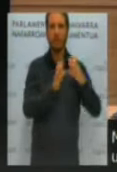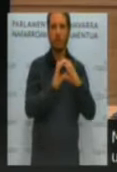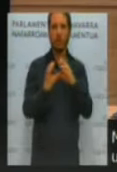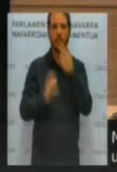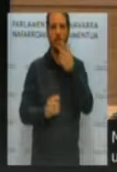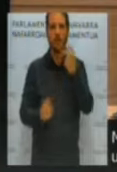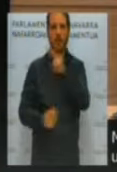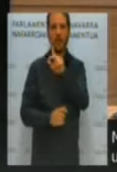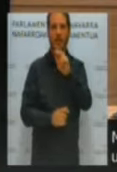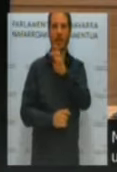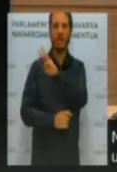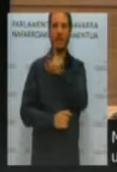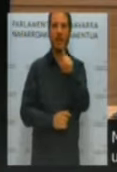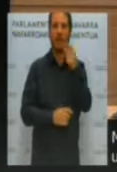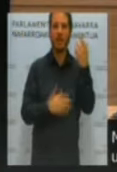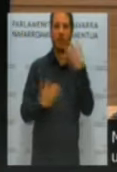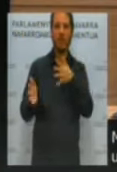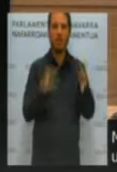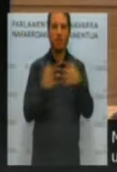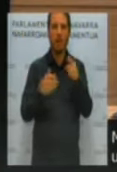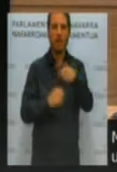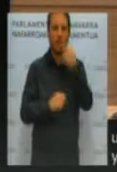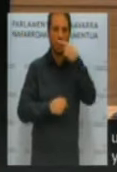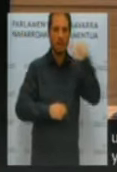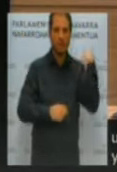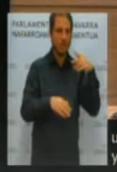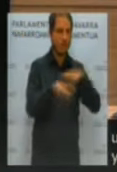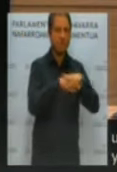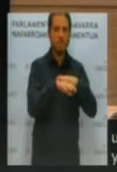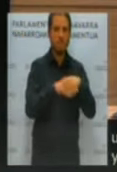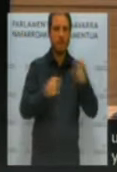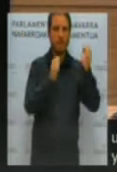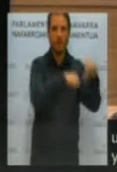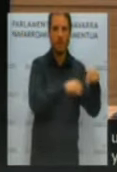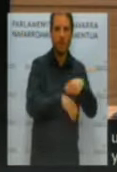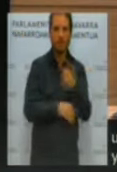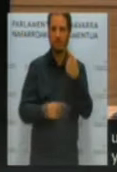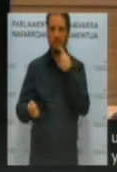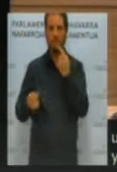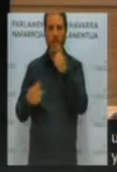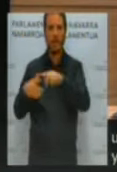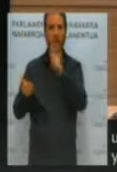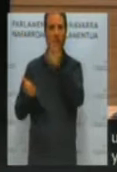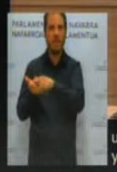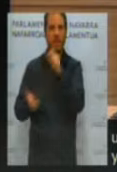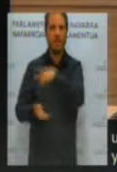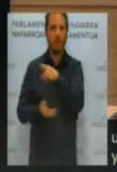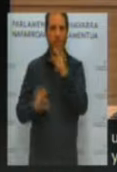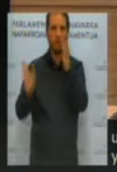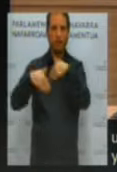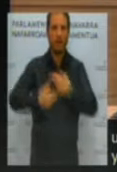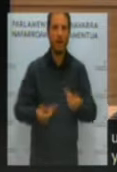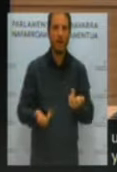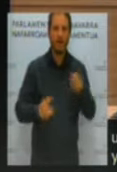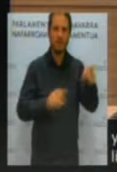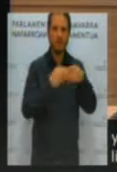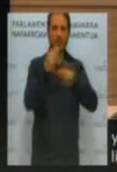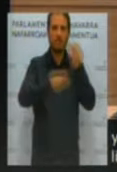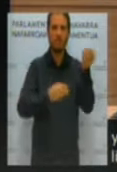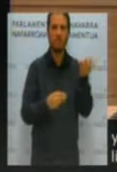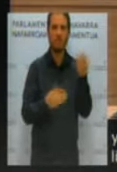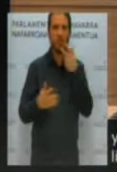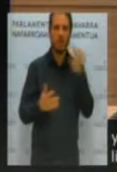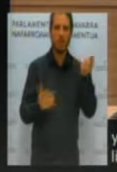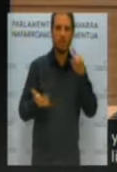pasado tenemos las bases en un acuerdo y ustedes han sido incapaces de sacar la licitación. ¿Qué pasa? Ustedes lo que se dedican es a plantear